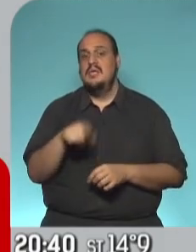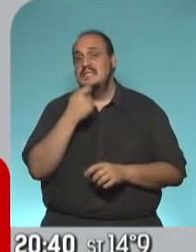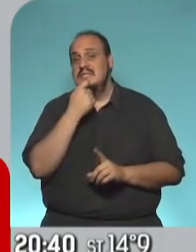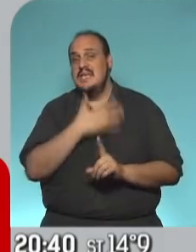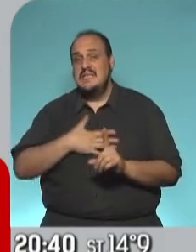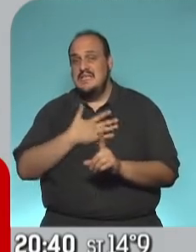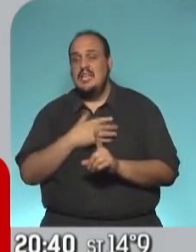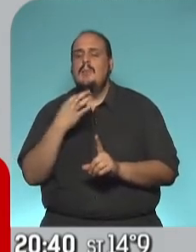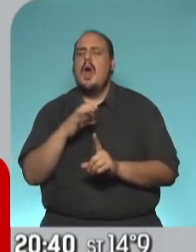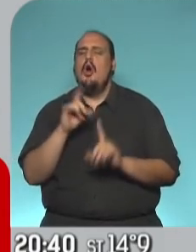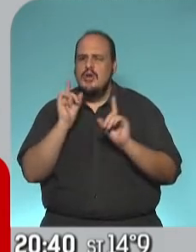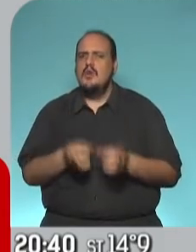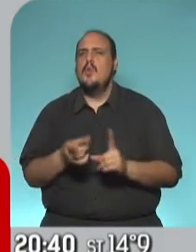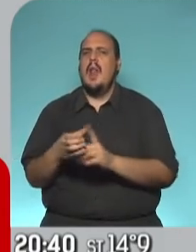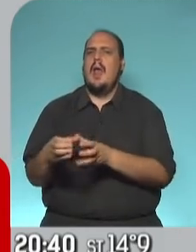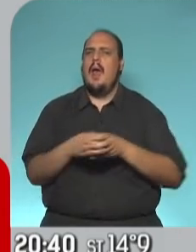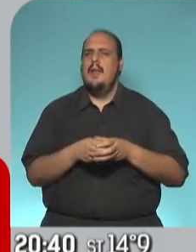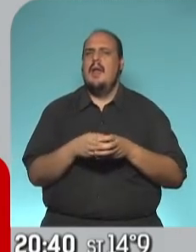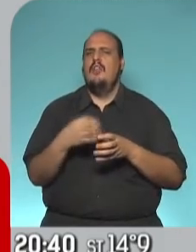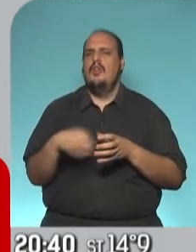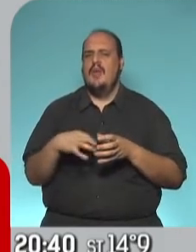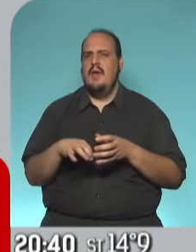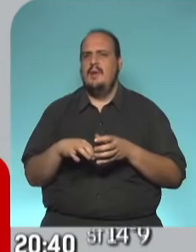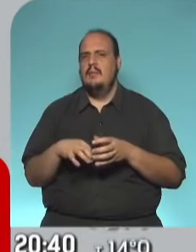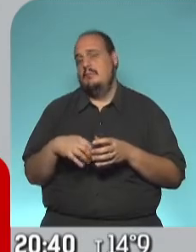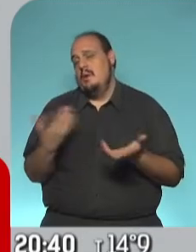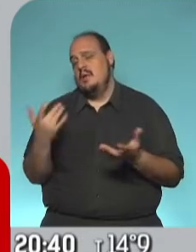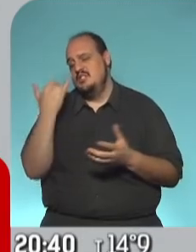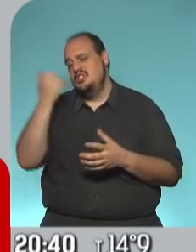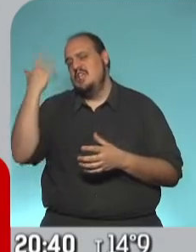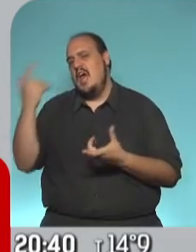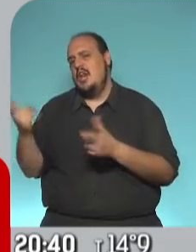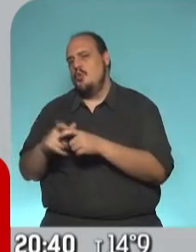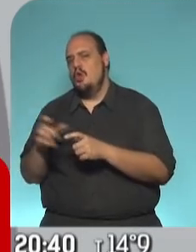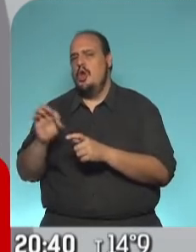estar aislados o solamente por haber estado en reuniones o cerca de él